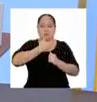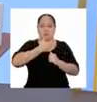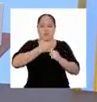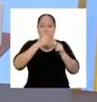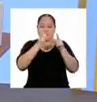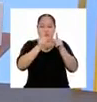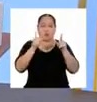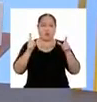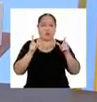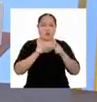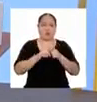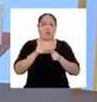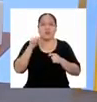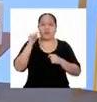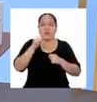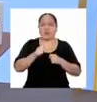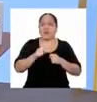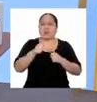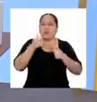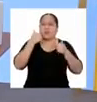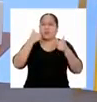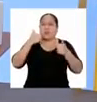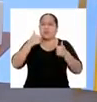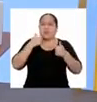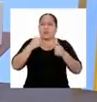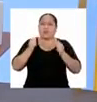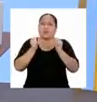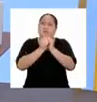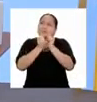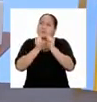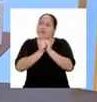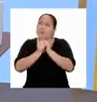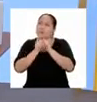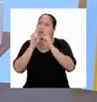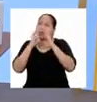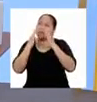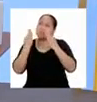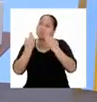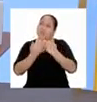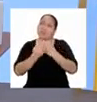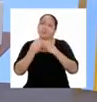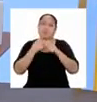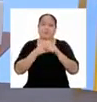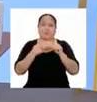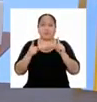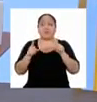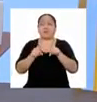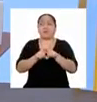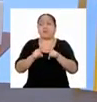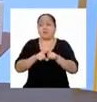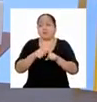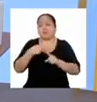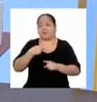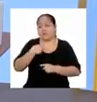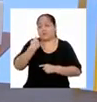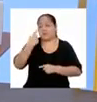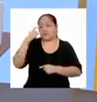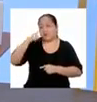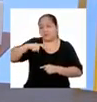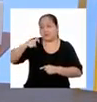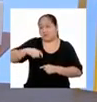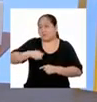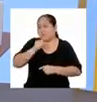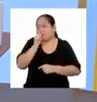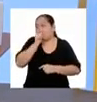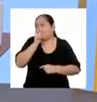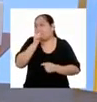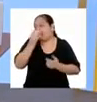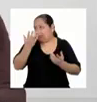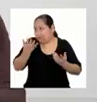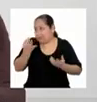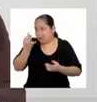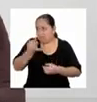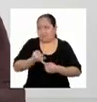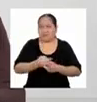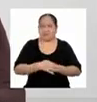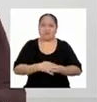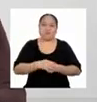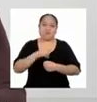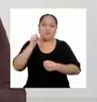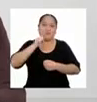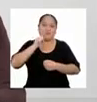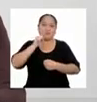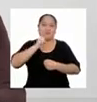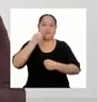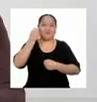espacio. Está bueno estar con la familia, pero a veces una también necesita sus momentos a solas, ¿no?